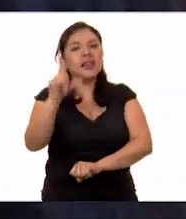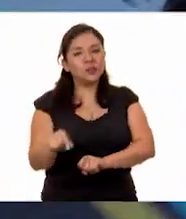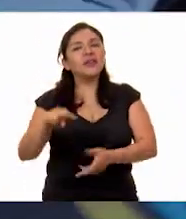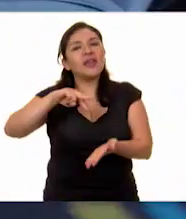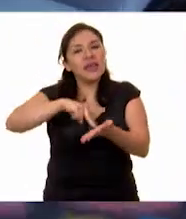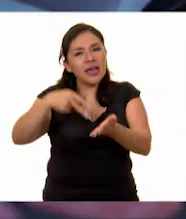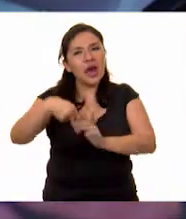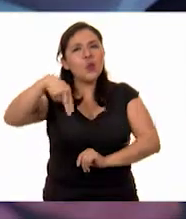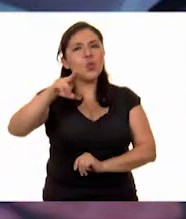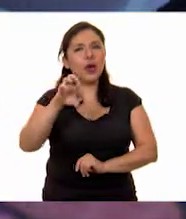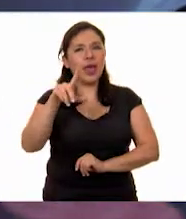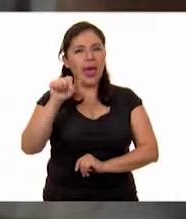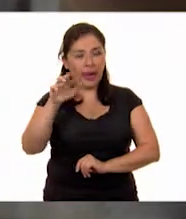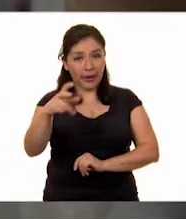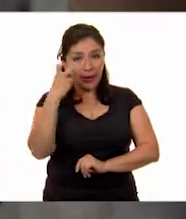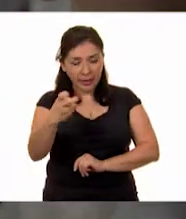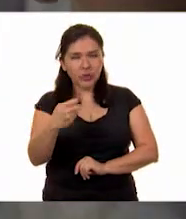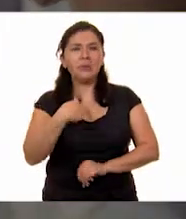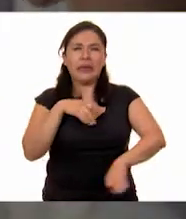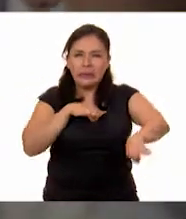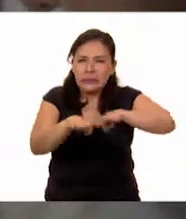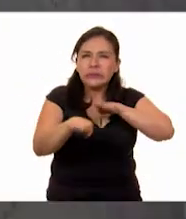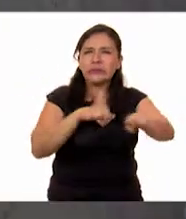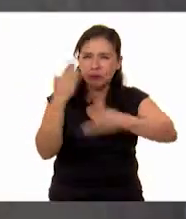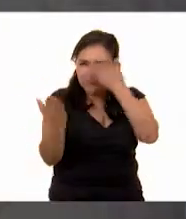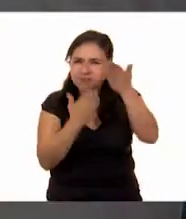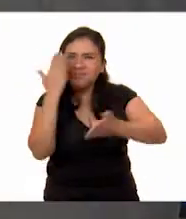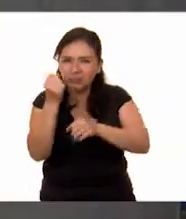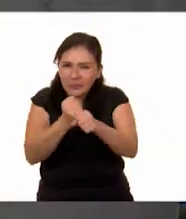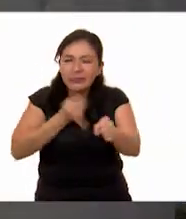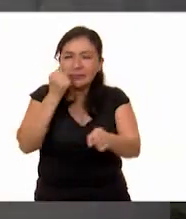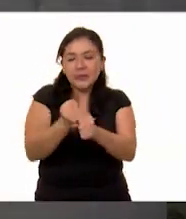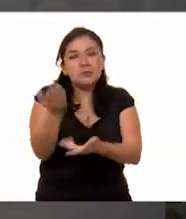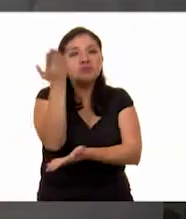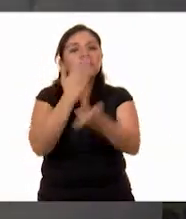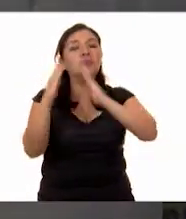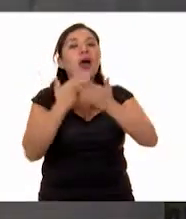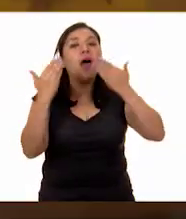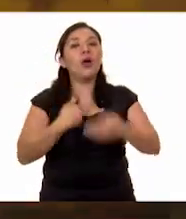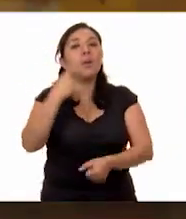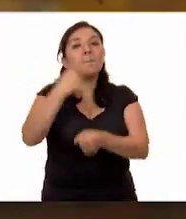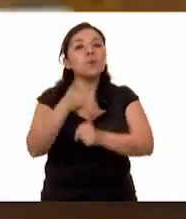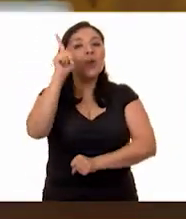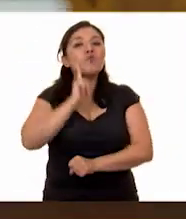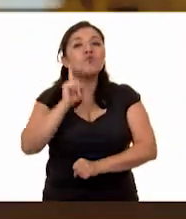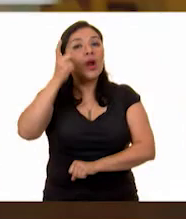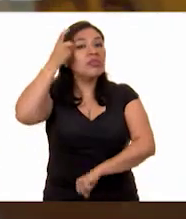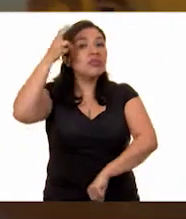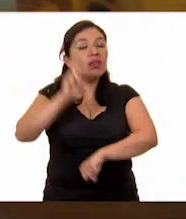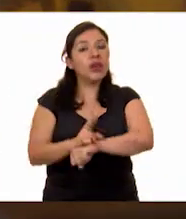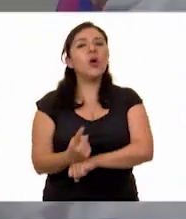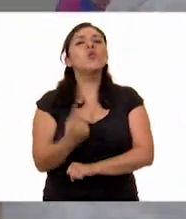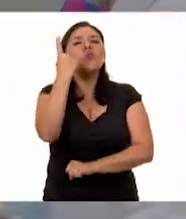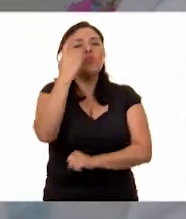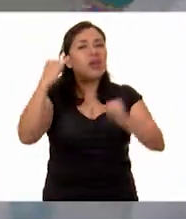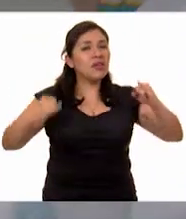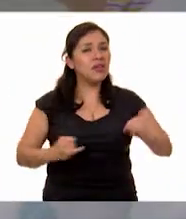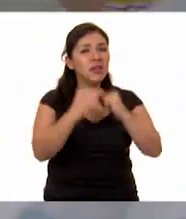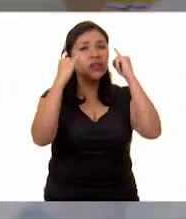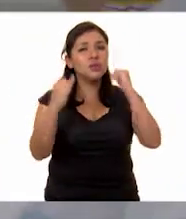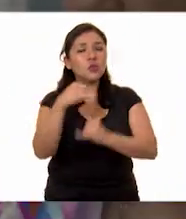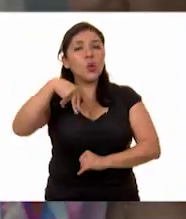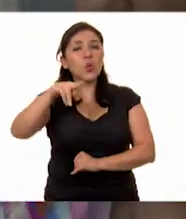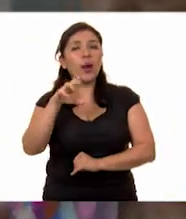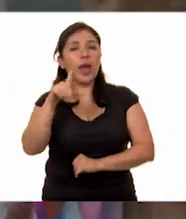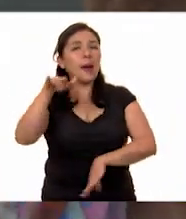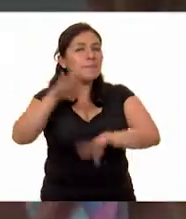ingeniería nuclear. Todo ese trabajo y estudio me hicieron ser la primera mujer en dirigir uno de los institutos